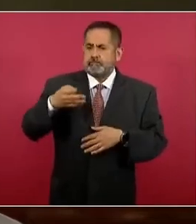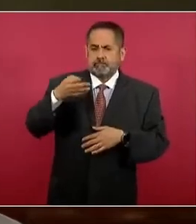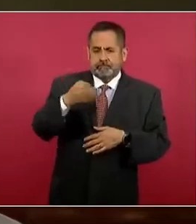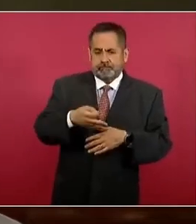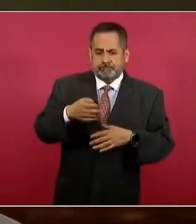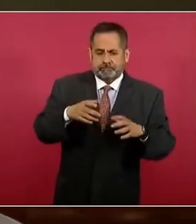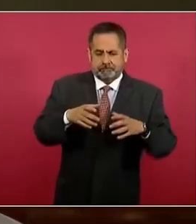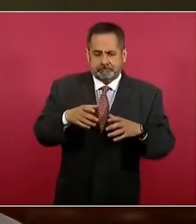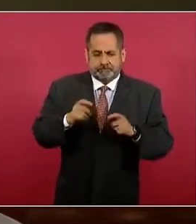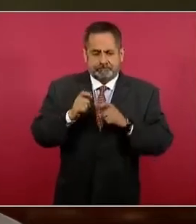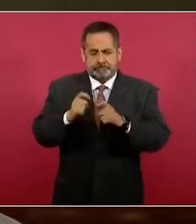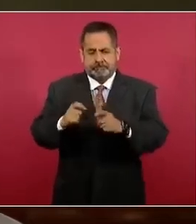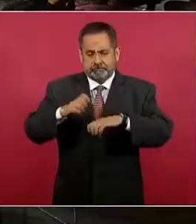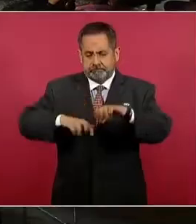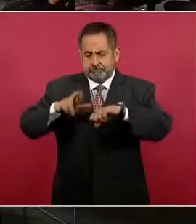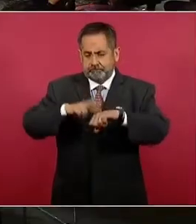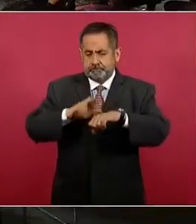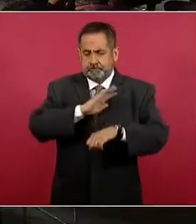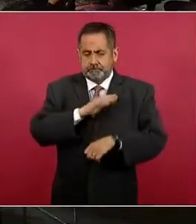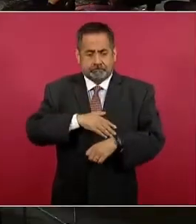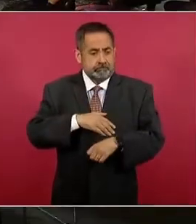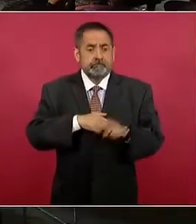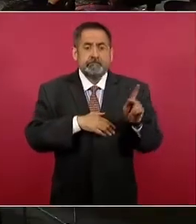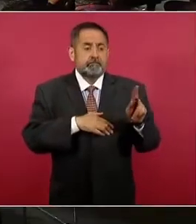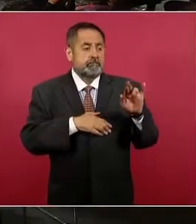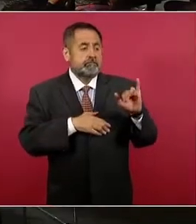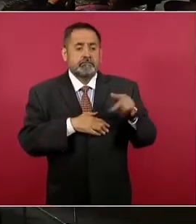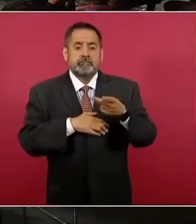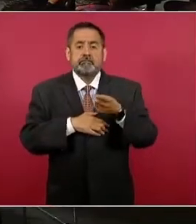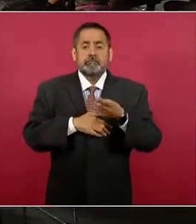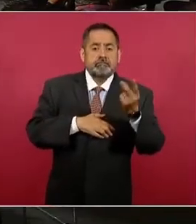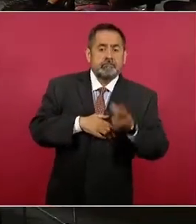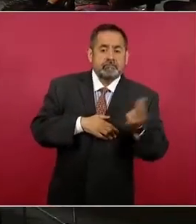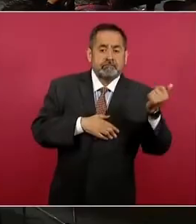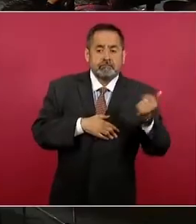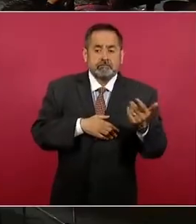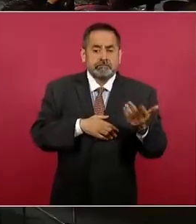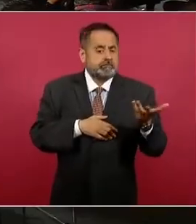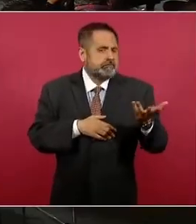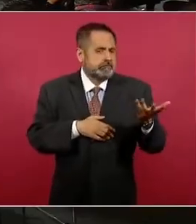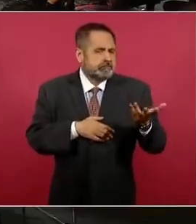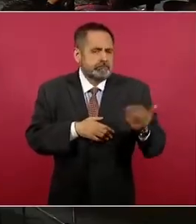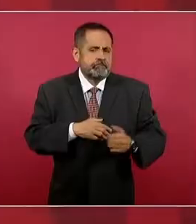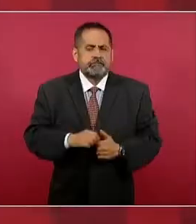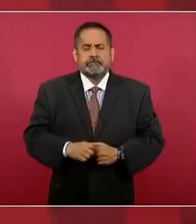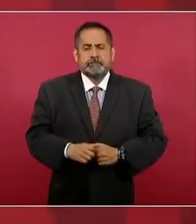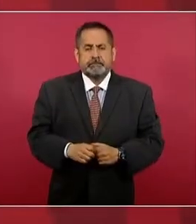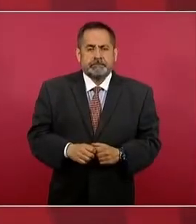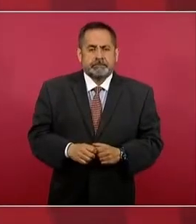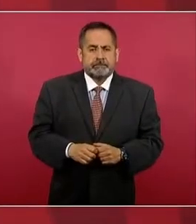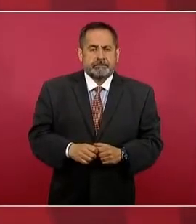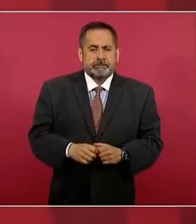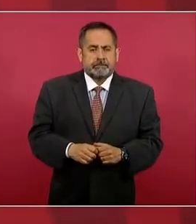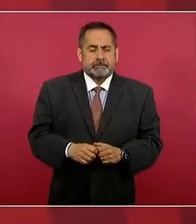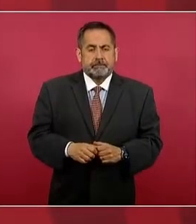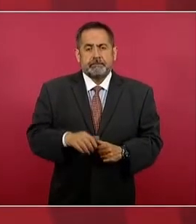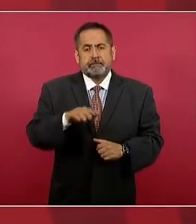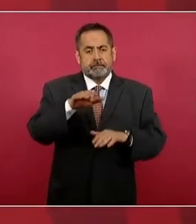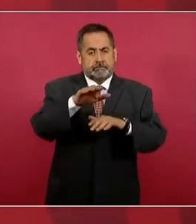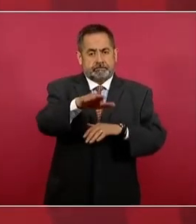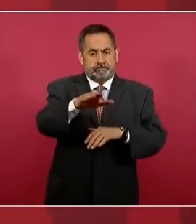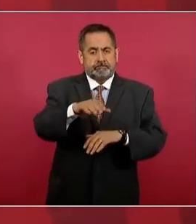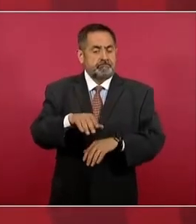que lo expulsaron. Sería todo, presidente. Gracias. Bueno, sobre los